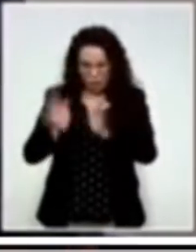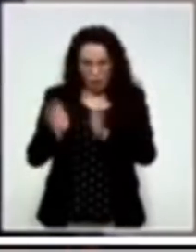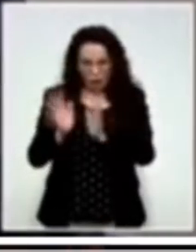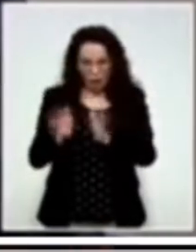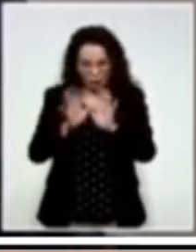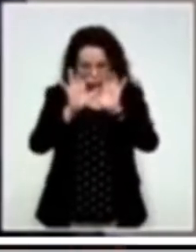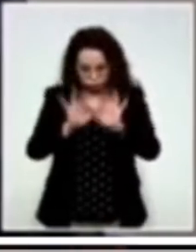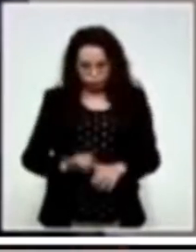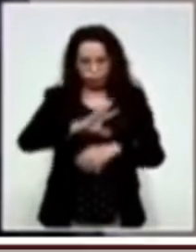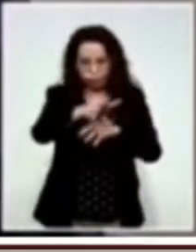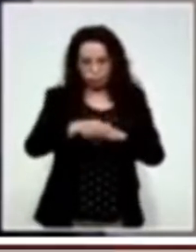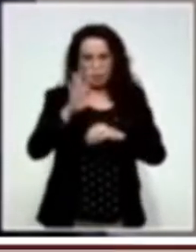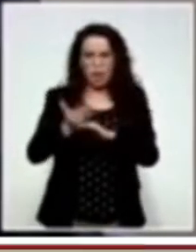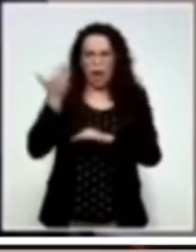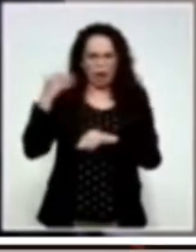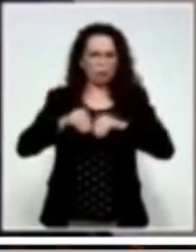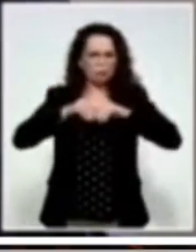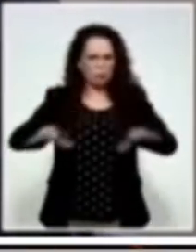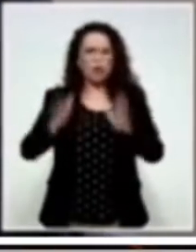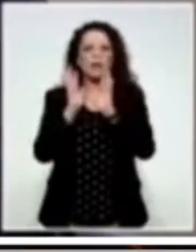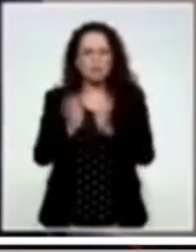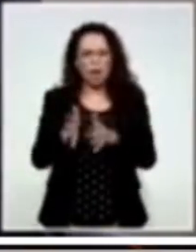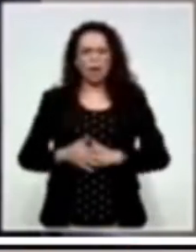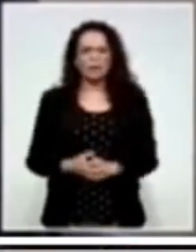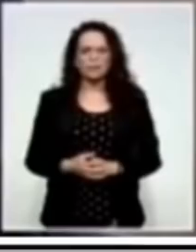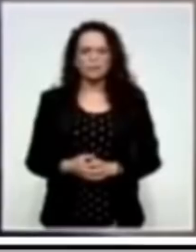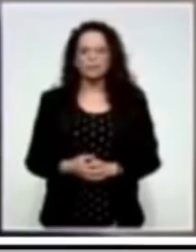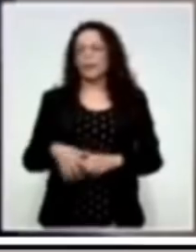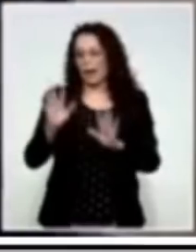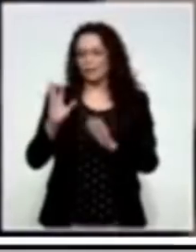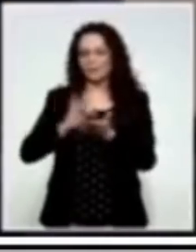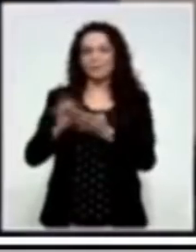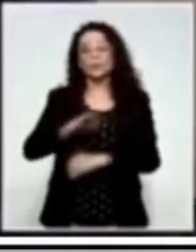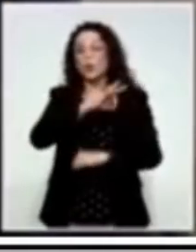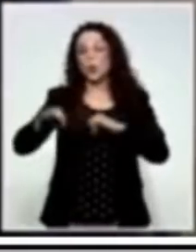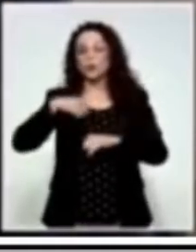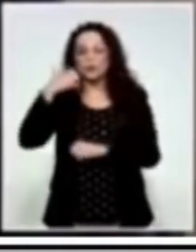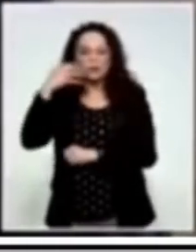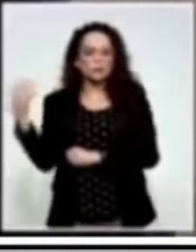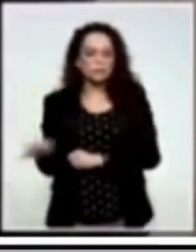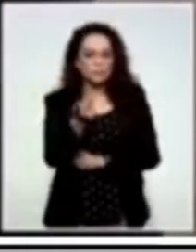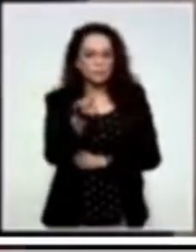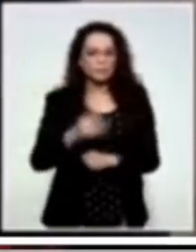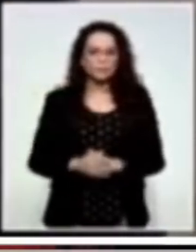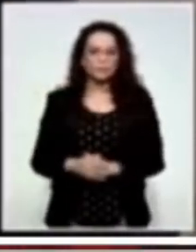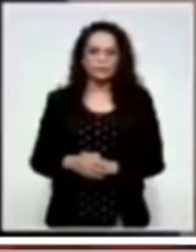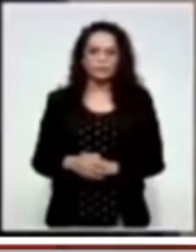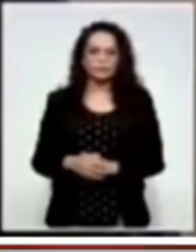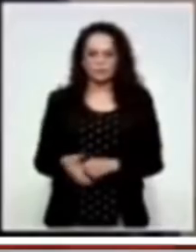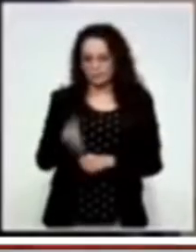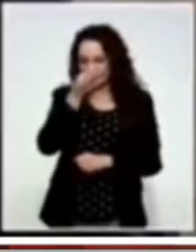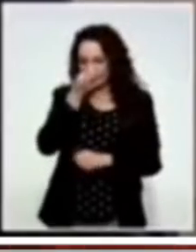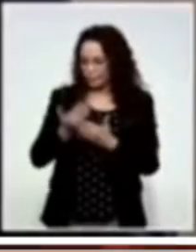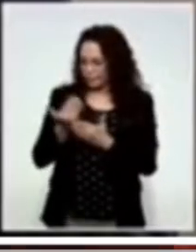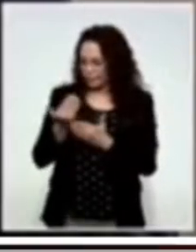un buen tiempo que salió. Perfecto. Y por último también le quería preguntar, precisamente con todo lo que hemos estado viviendo en los